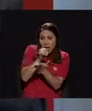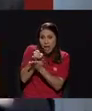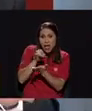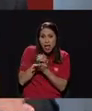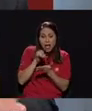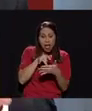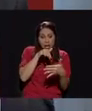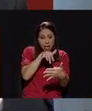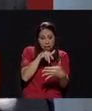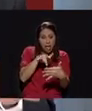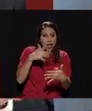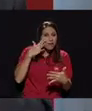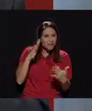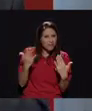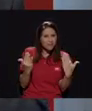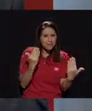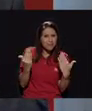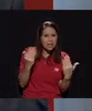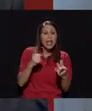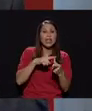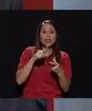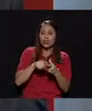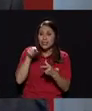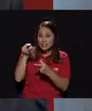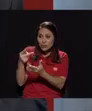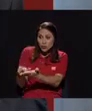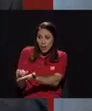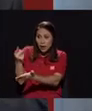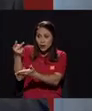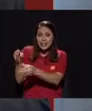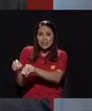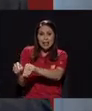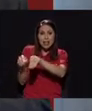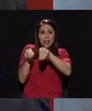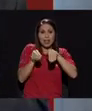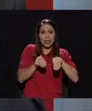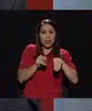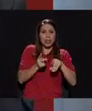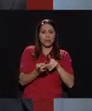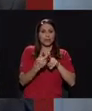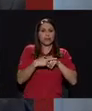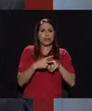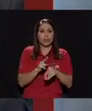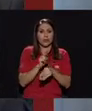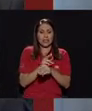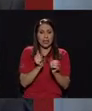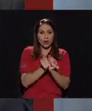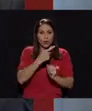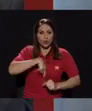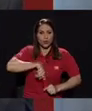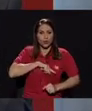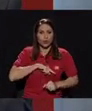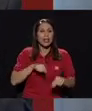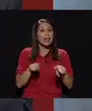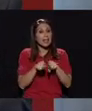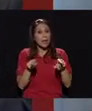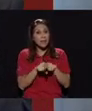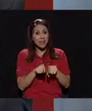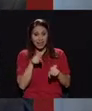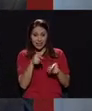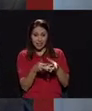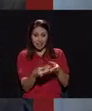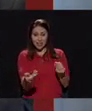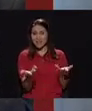se transfieren los valores a los ecosistemas nuestros, y también pérdidas de productividad, es otra técnica.